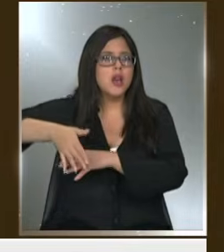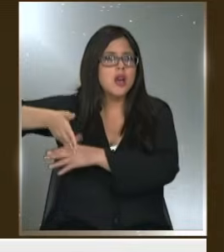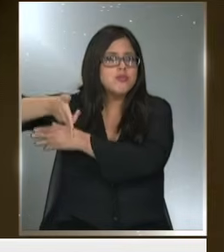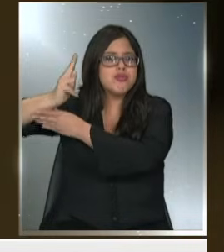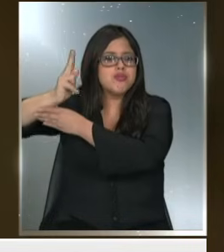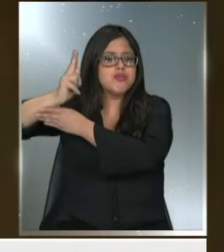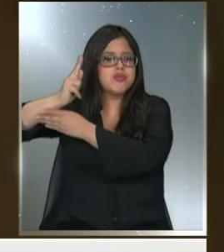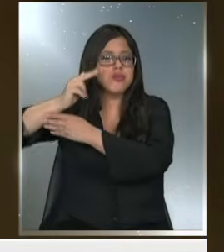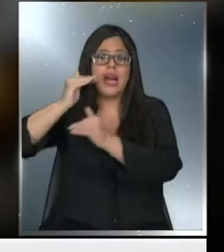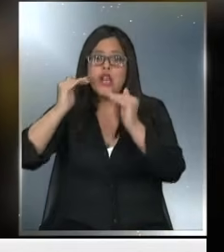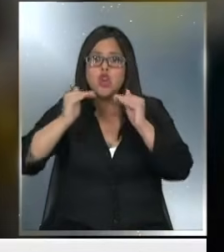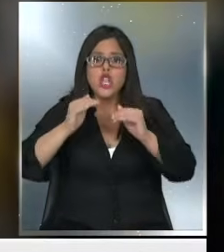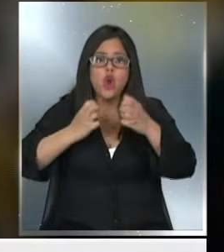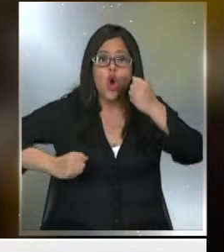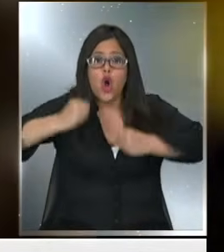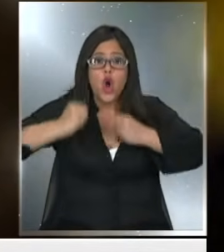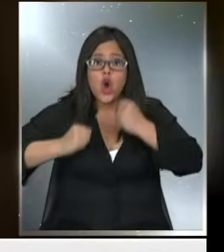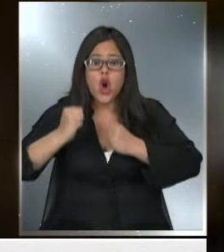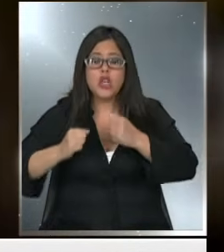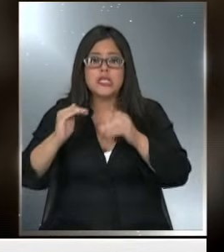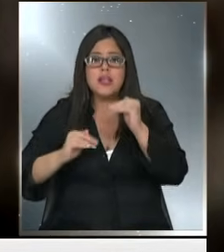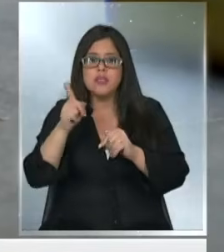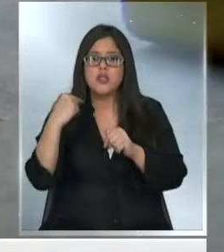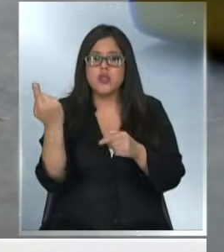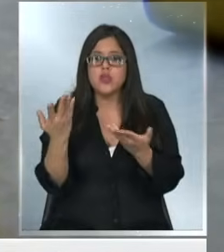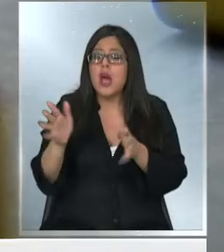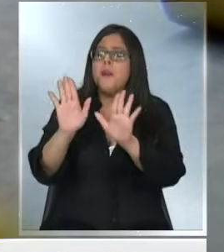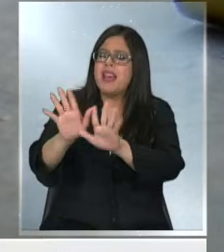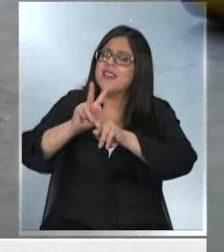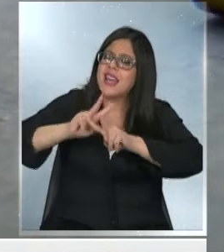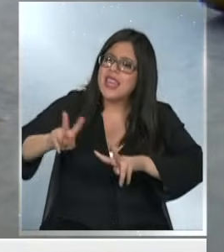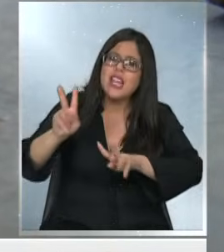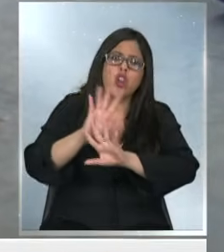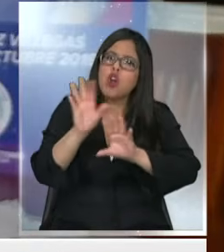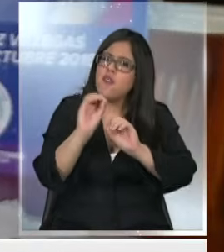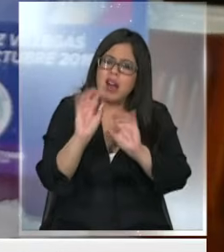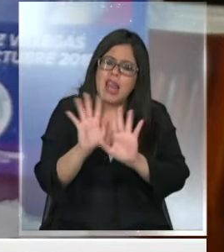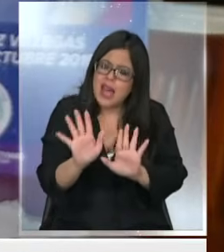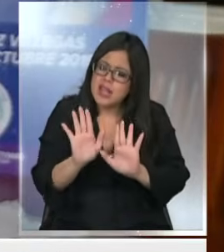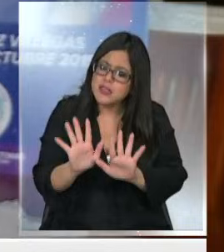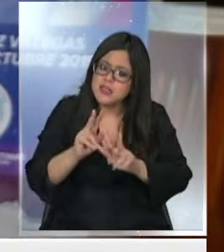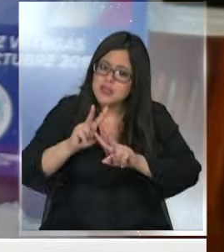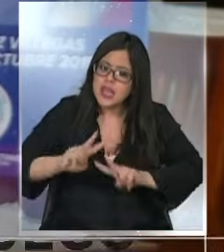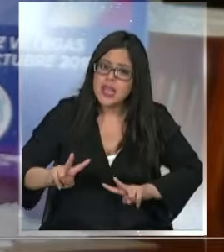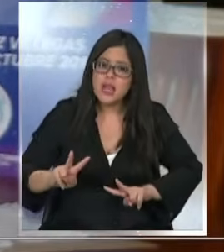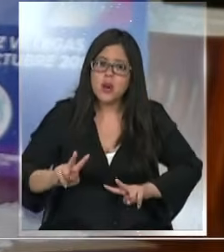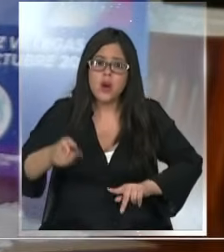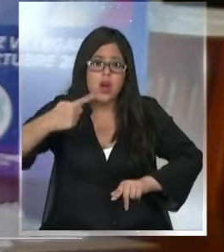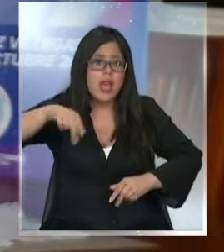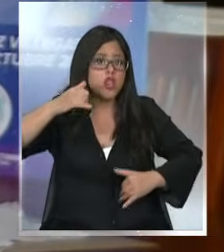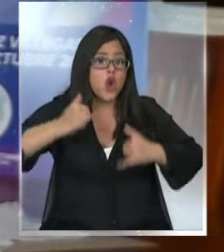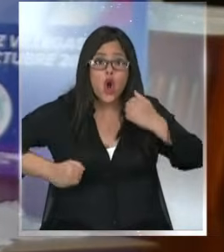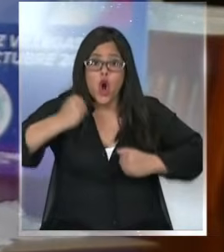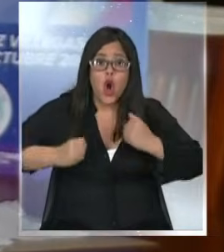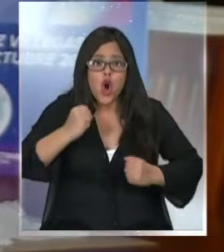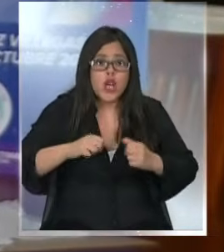y los niños corren. Y uno como que, tranquilo, no va a pasar nada. No, ellos corren por